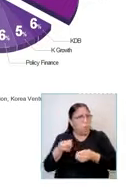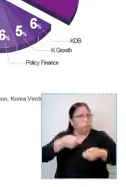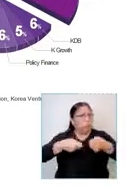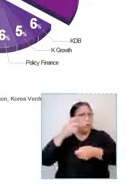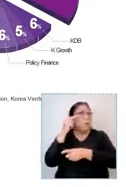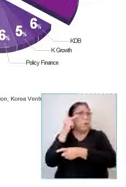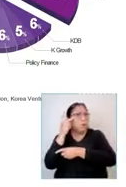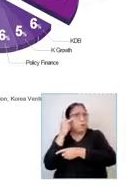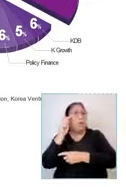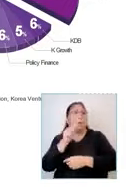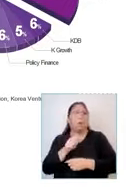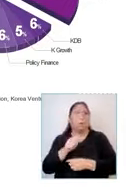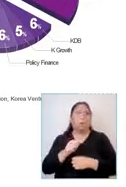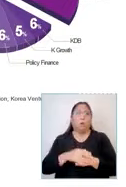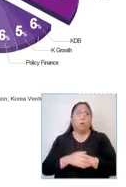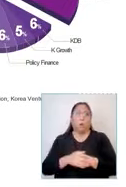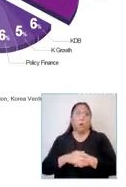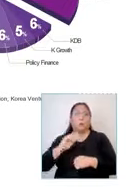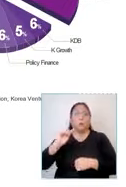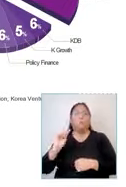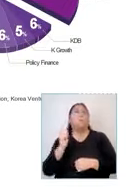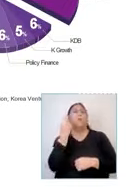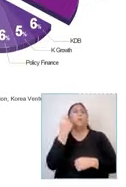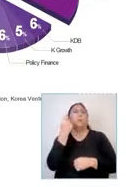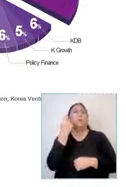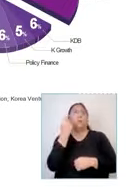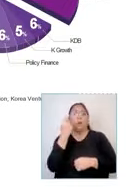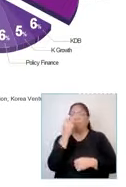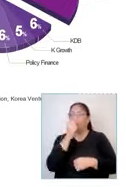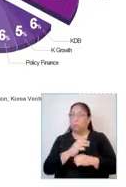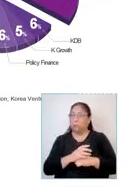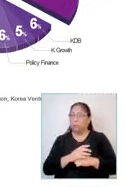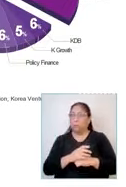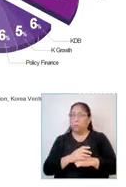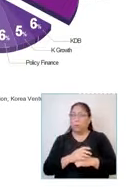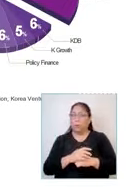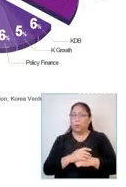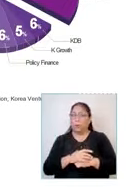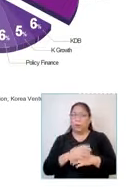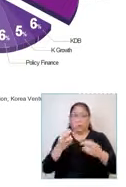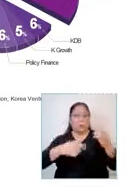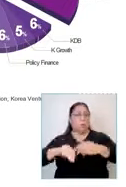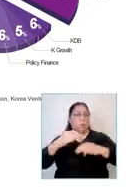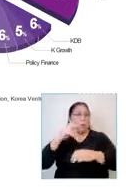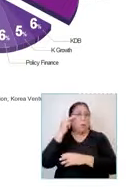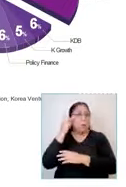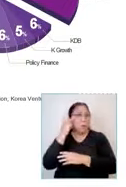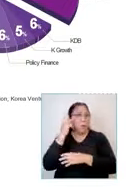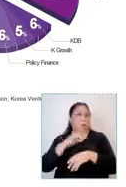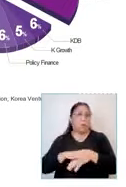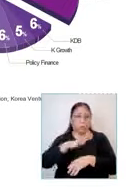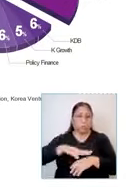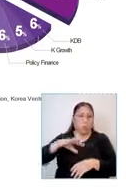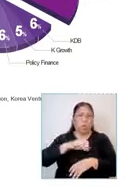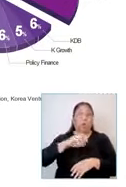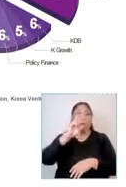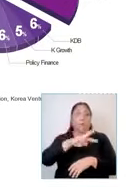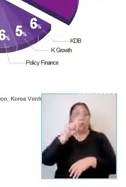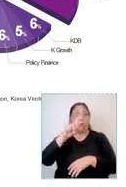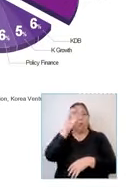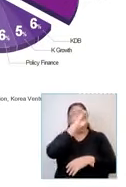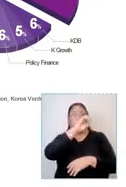es el inversionista principal de en el mercado de Corea. Somos 21% de